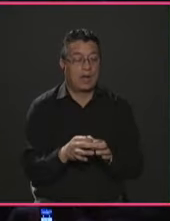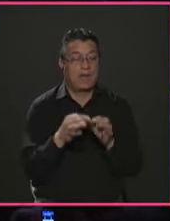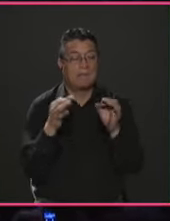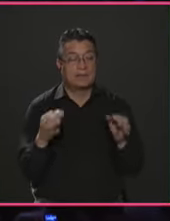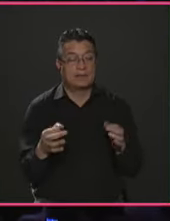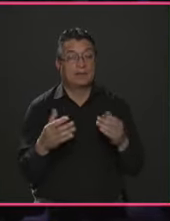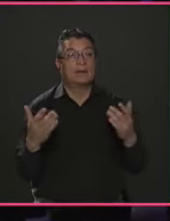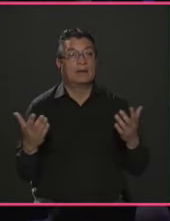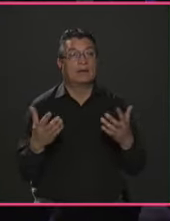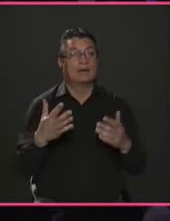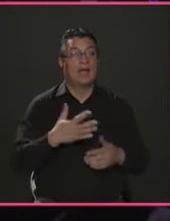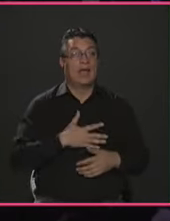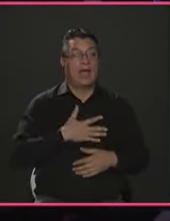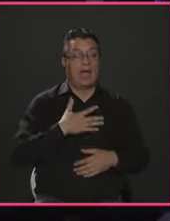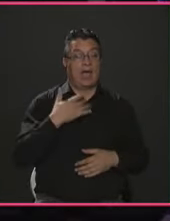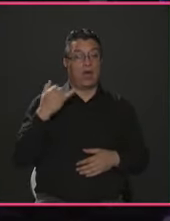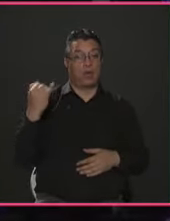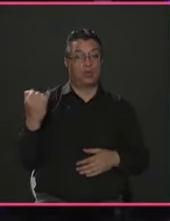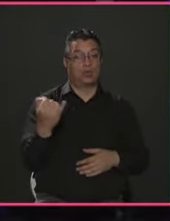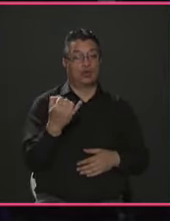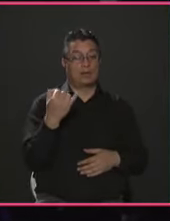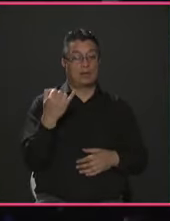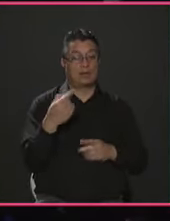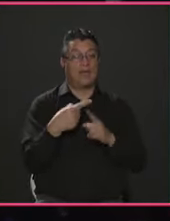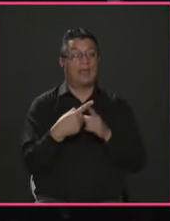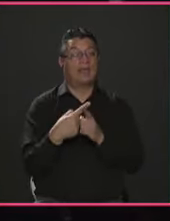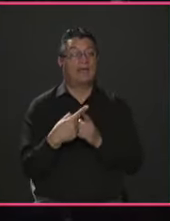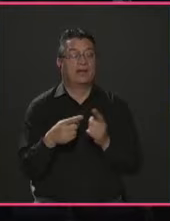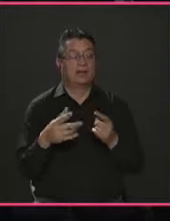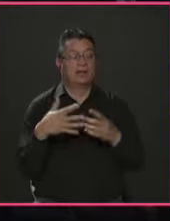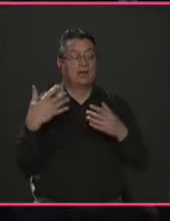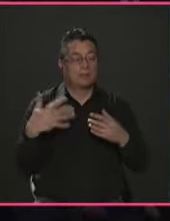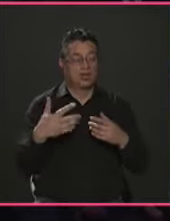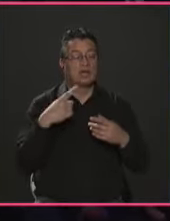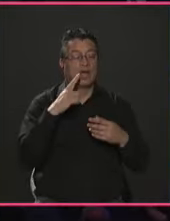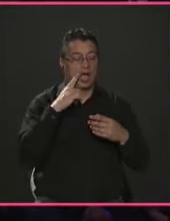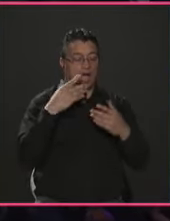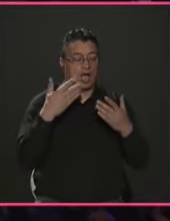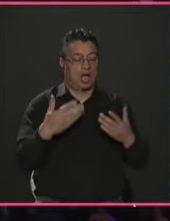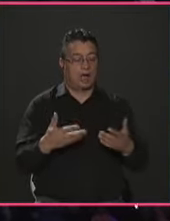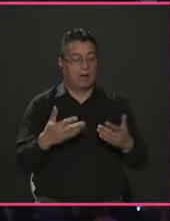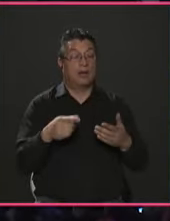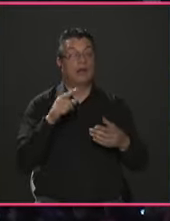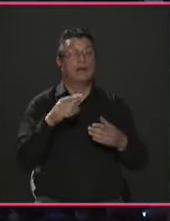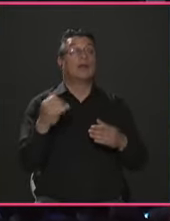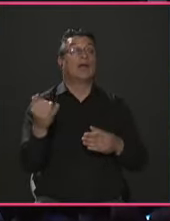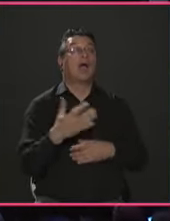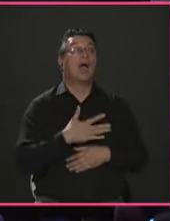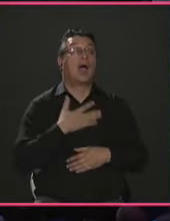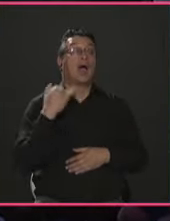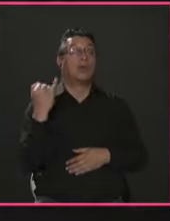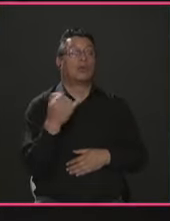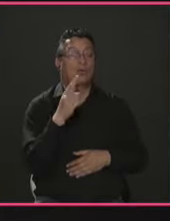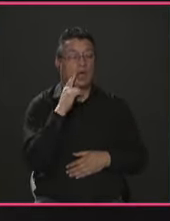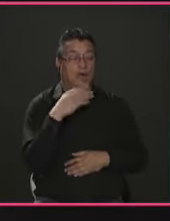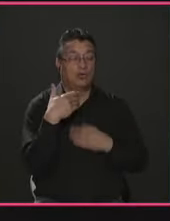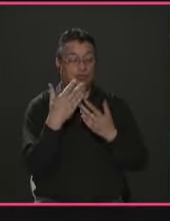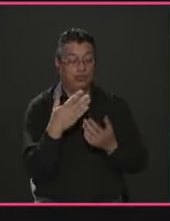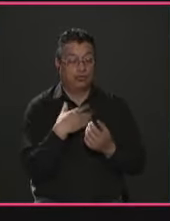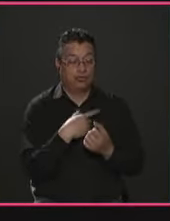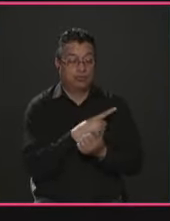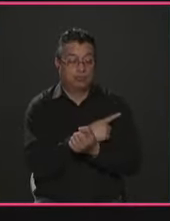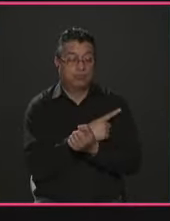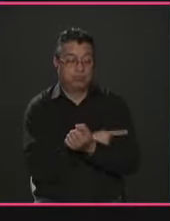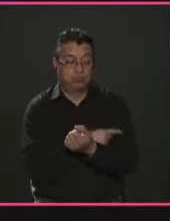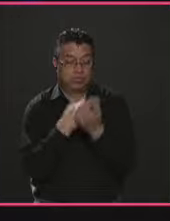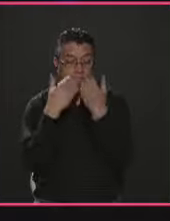que es la autonomía que es la diferencia sustancial con lo que estamos viendo actualmente y la autonomía quiere decir que le doy la potencia le doy